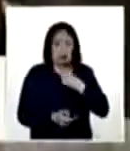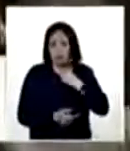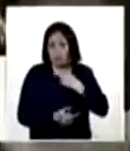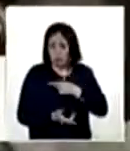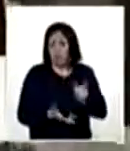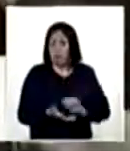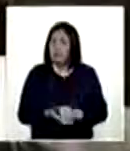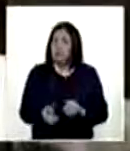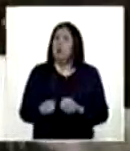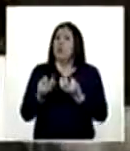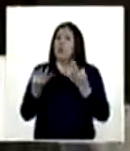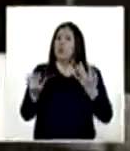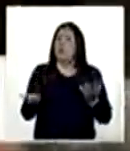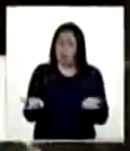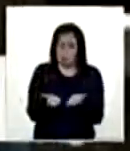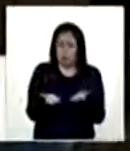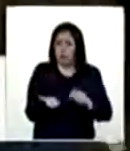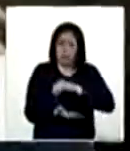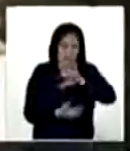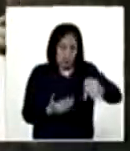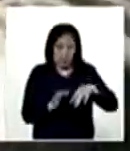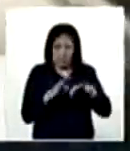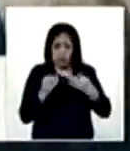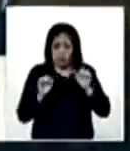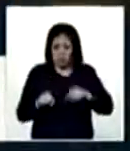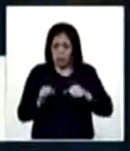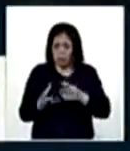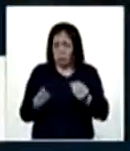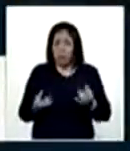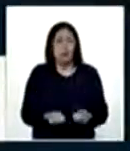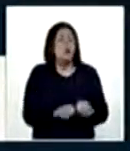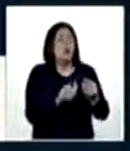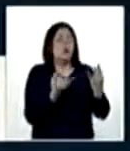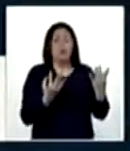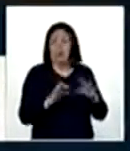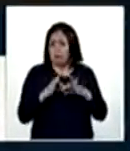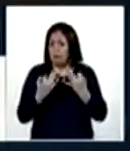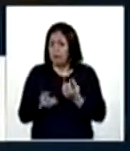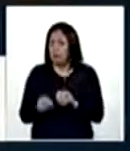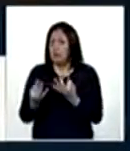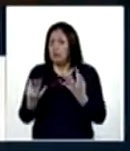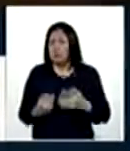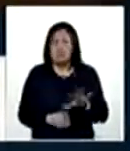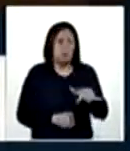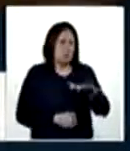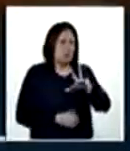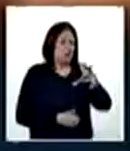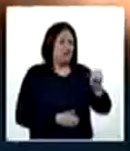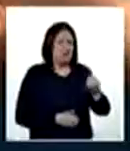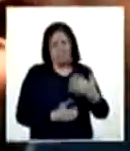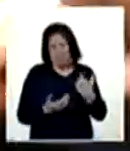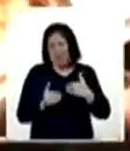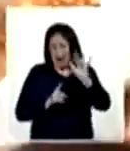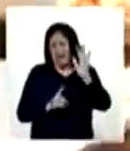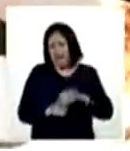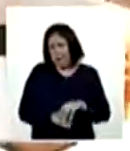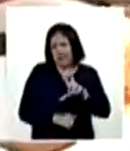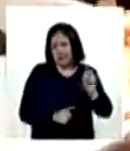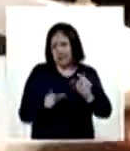¿Cuántas porciones han traído ustedes para toda la familia? Bastantes. ¿Cuántos son en total? ¿Como 30, me decía? Aquí más o menos 30, o un poco más de 30